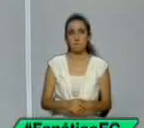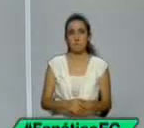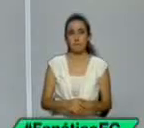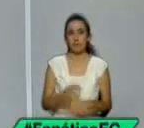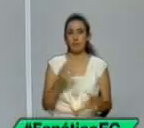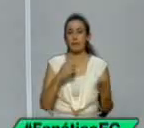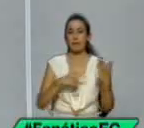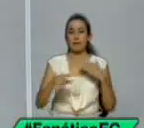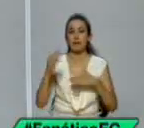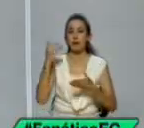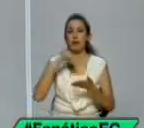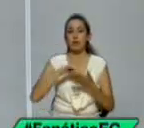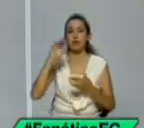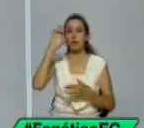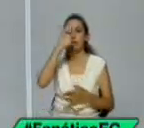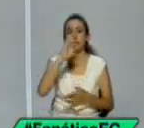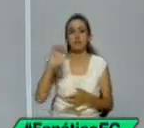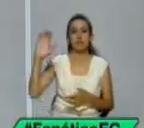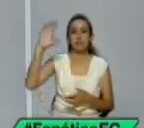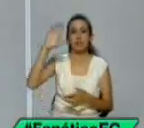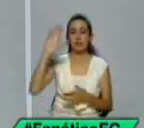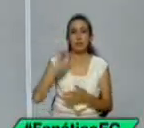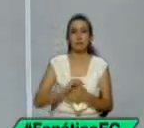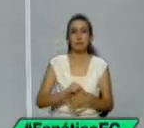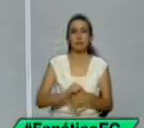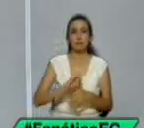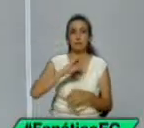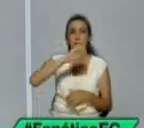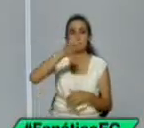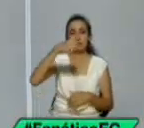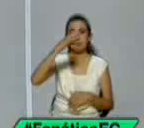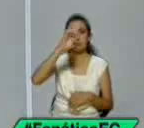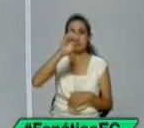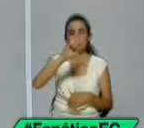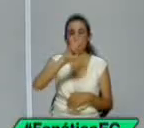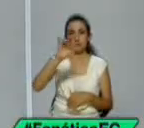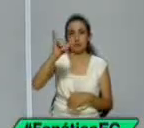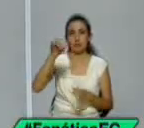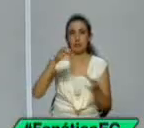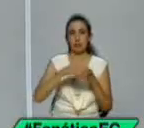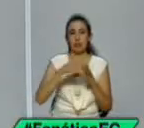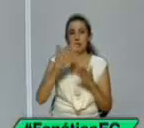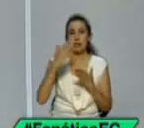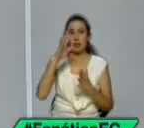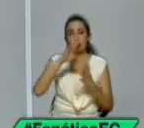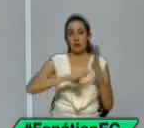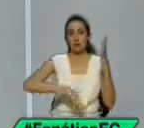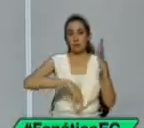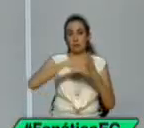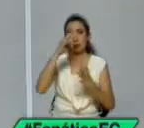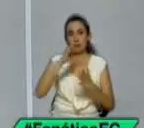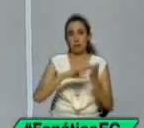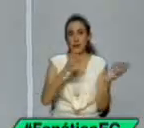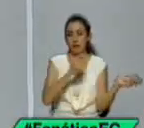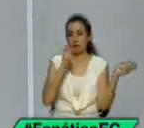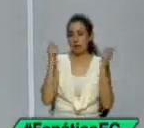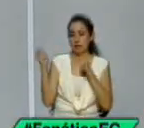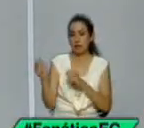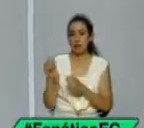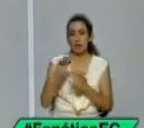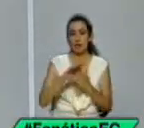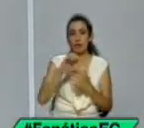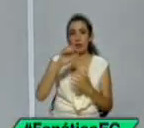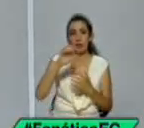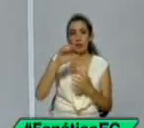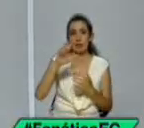Volvemos a Europa para escuchar a Jerry Mina, el zaguero central colombiano, quien no tuvo mayor espacio en el Barcelona y ahora fue cedido al Everton junto a